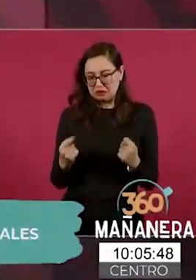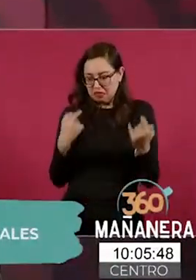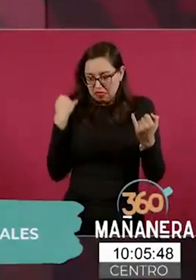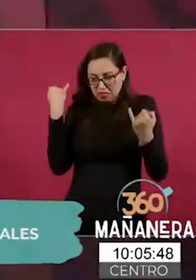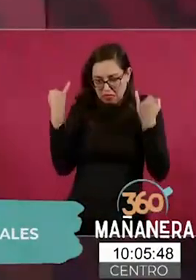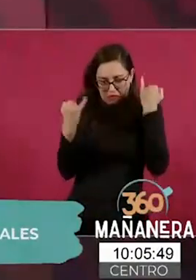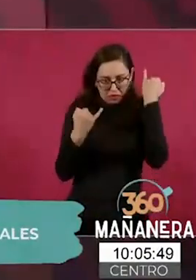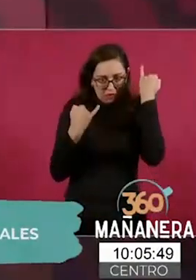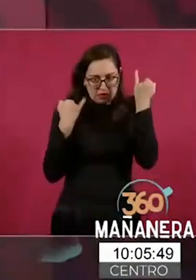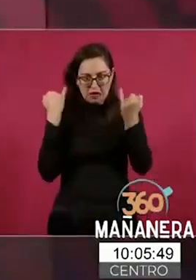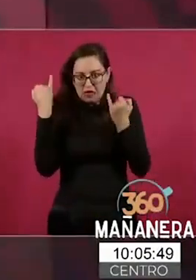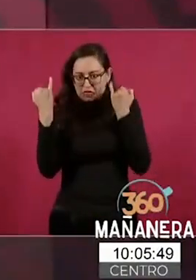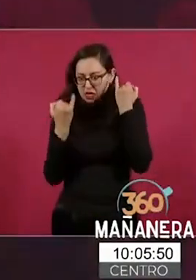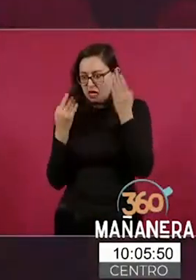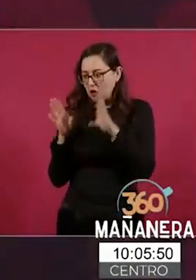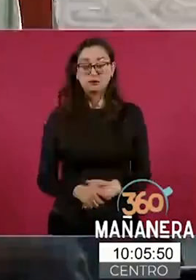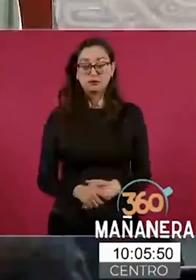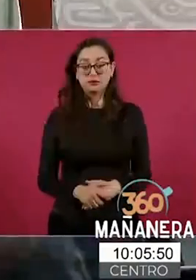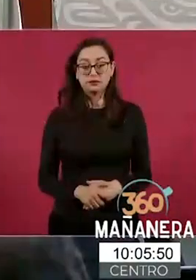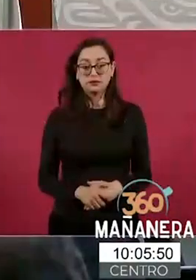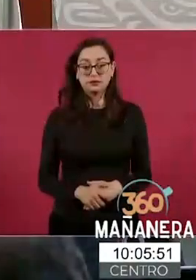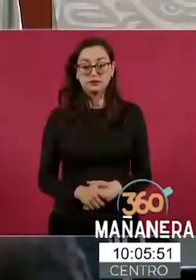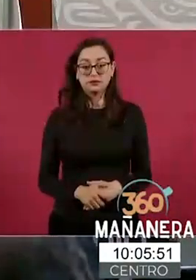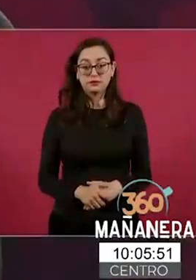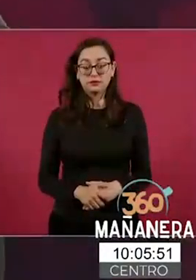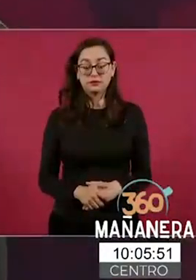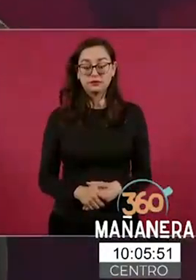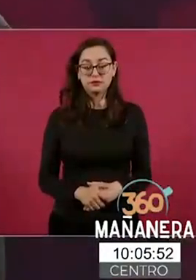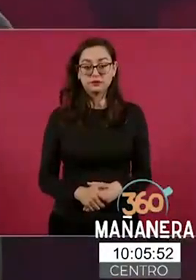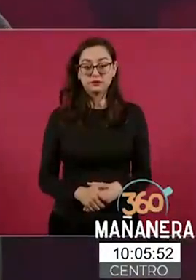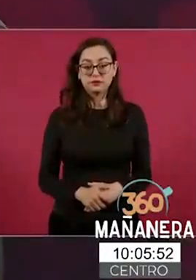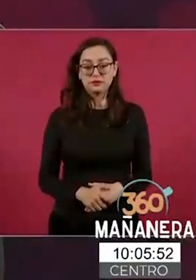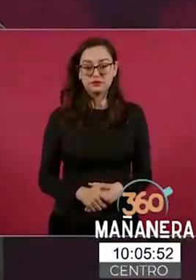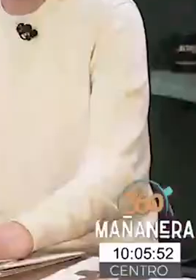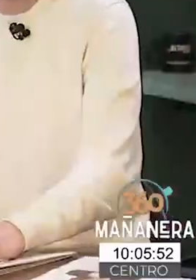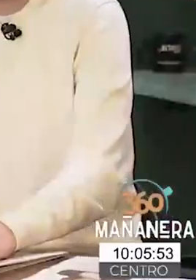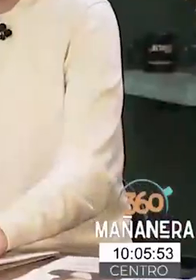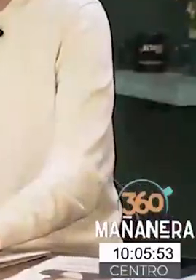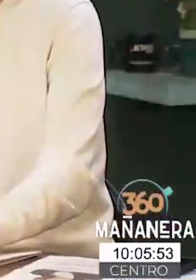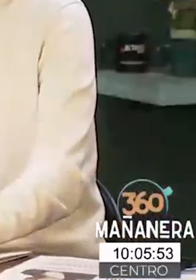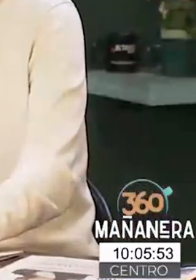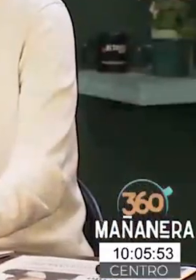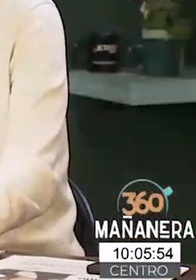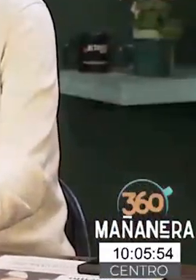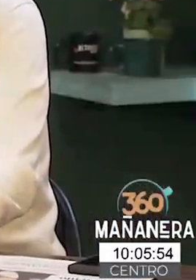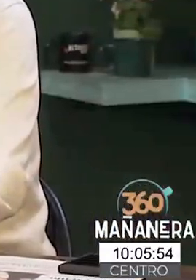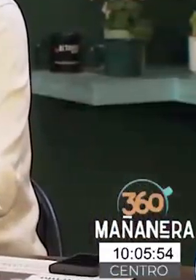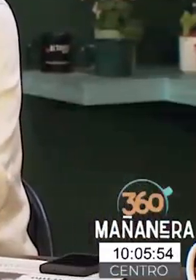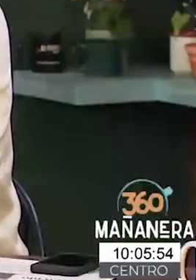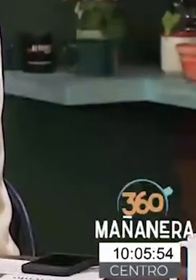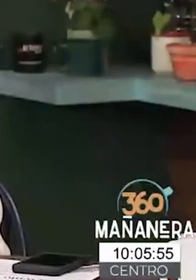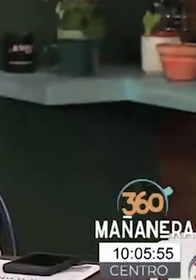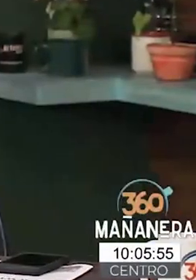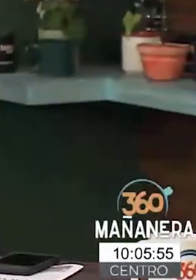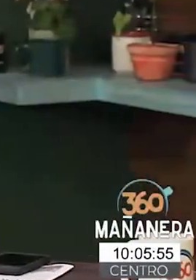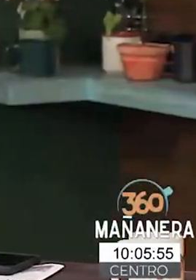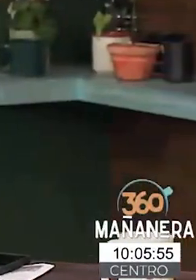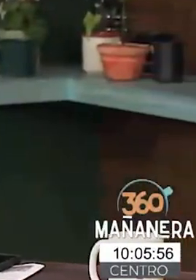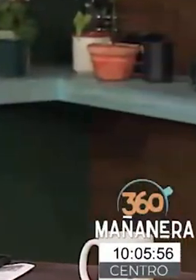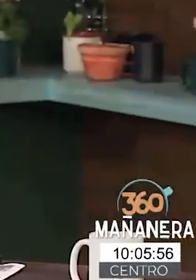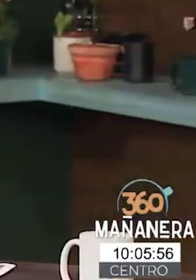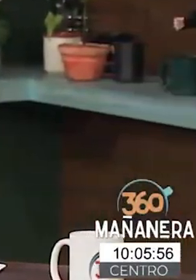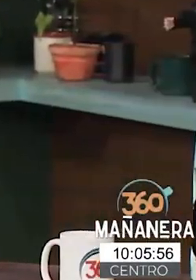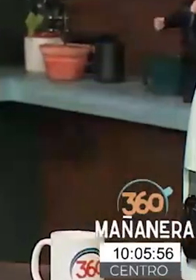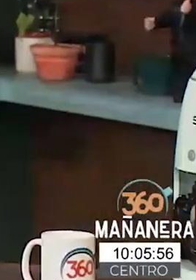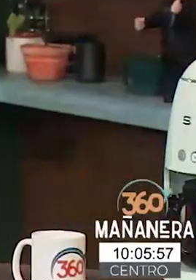siempre las podridas y es lo que magnifican Y es que le cuestionar al presidente López Obrador